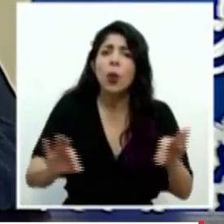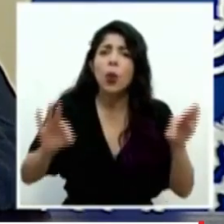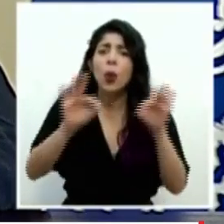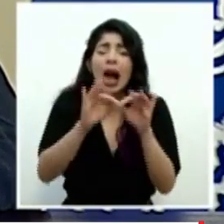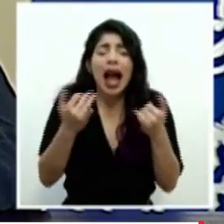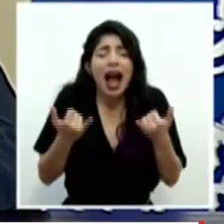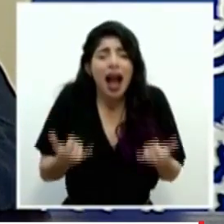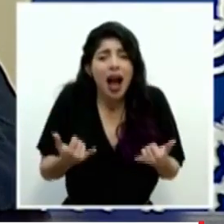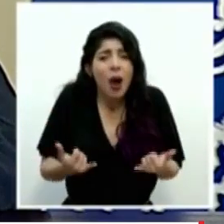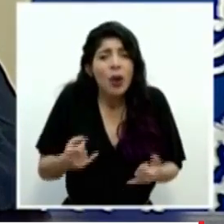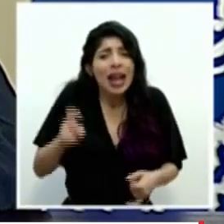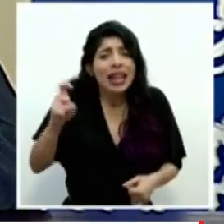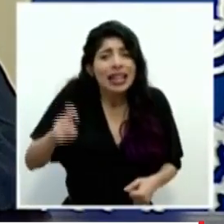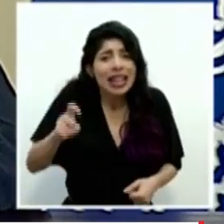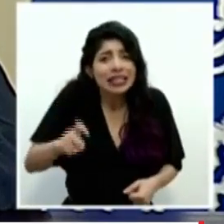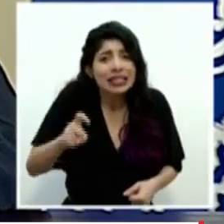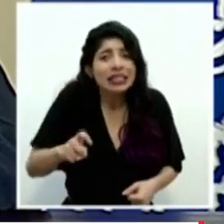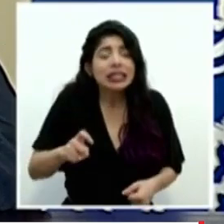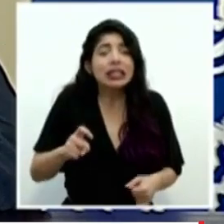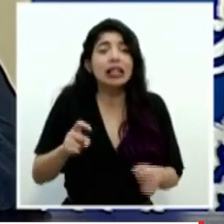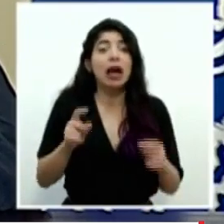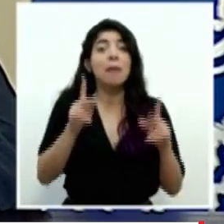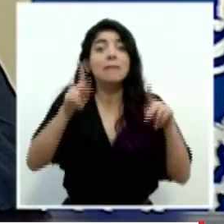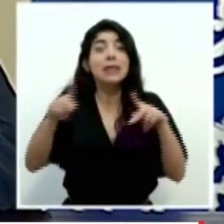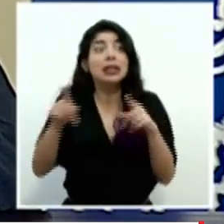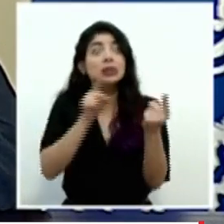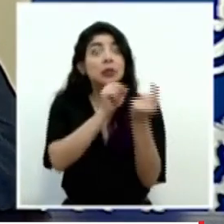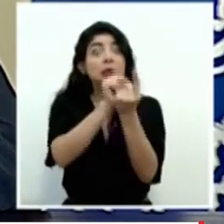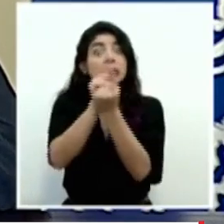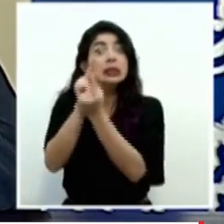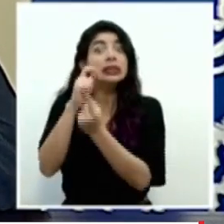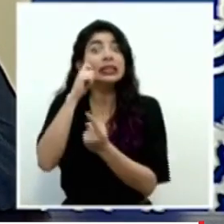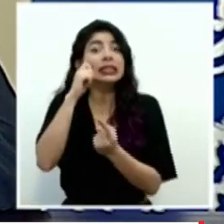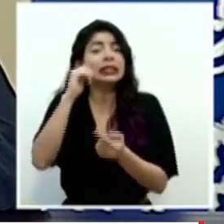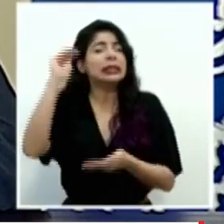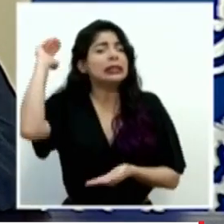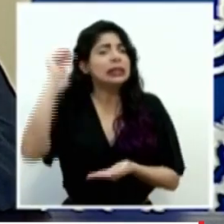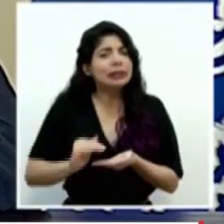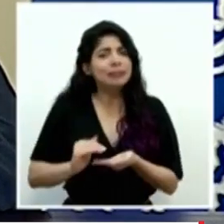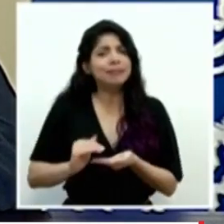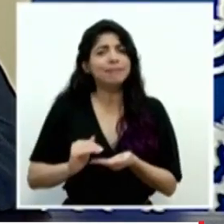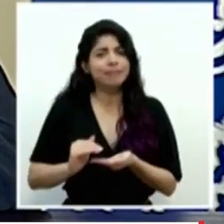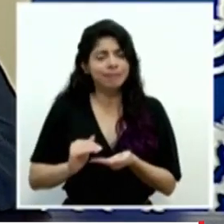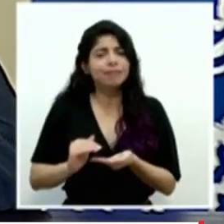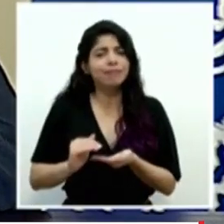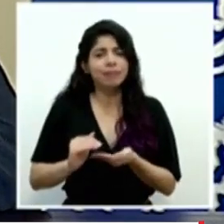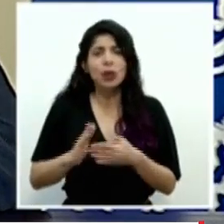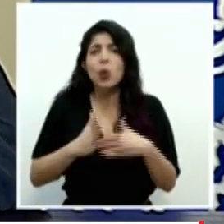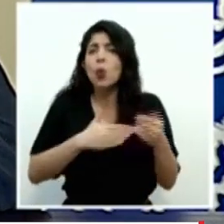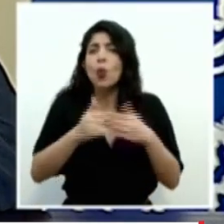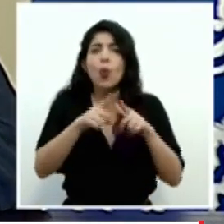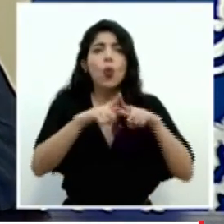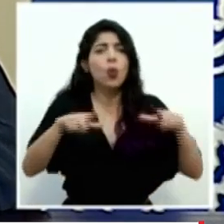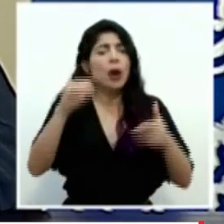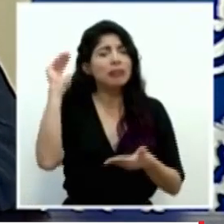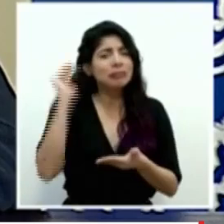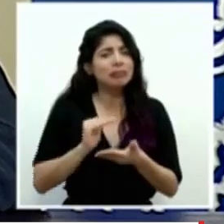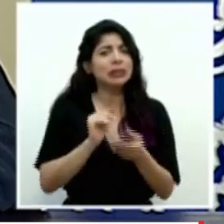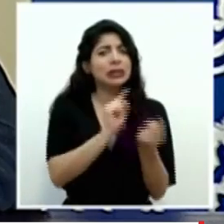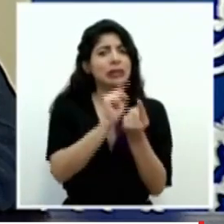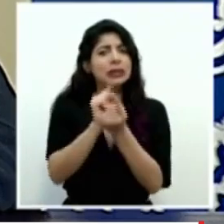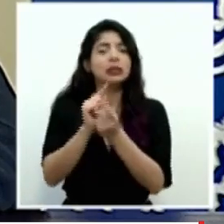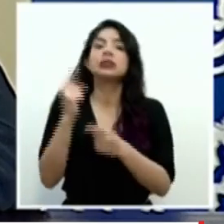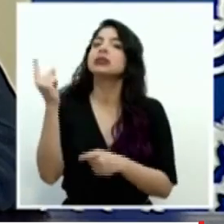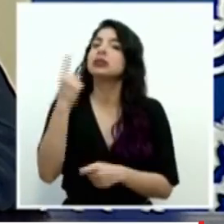en que ocupamos que el contacto físico presencial sea minimizado en toda su expresión.